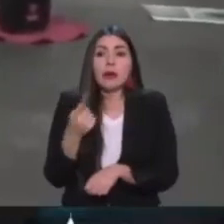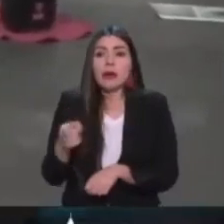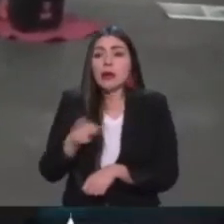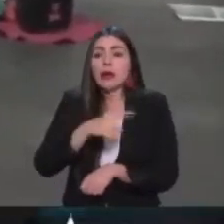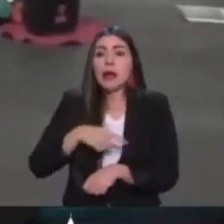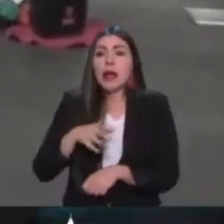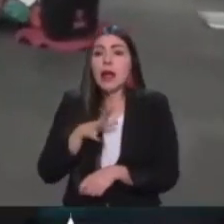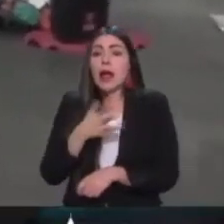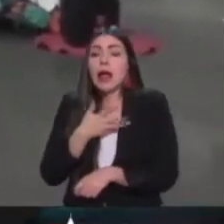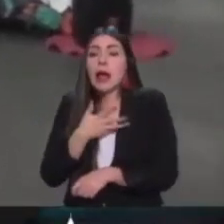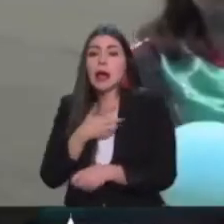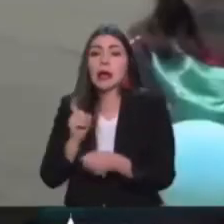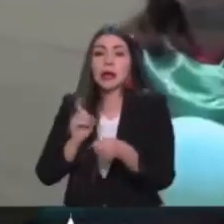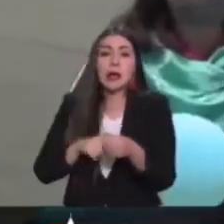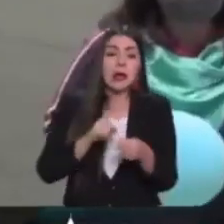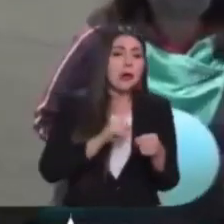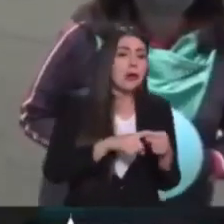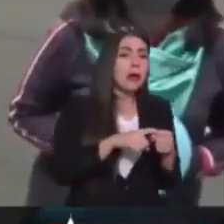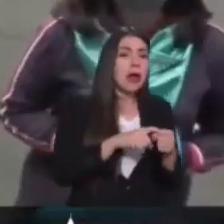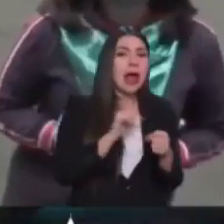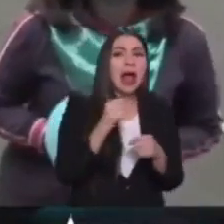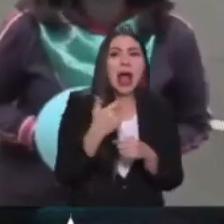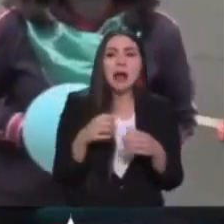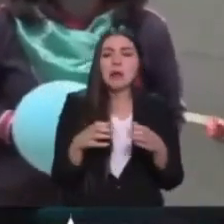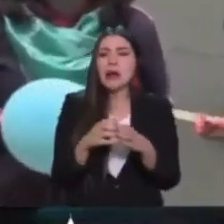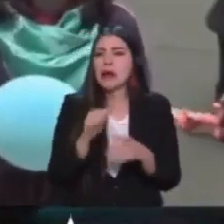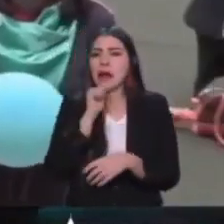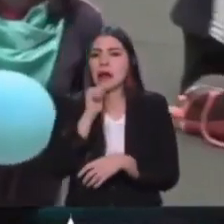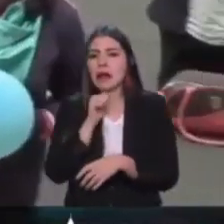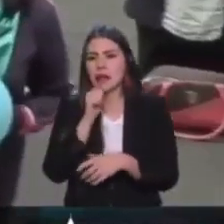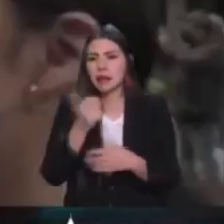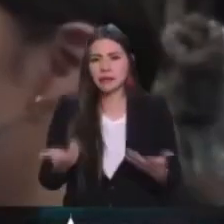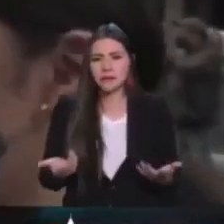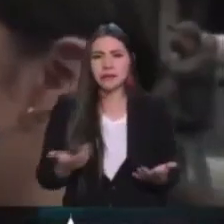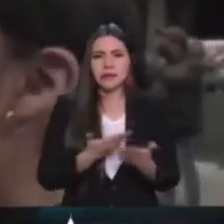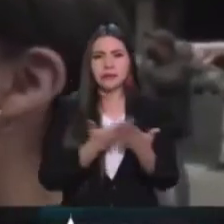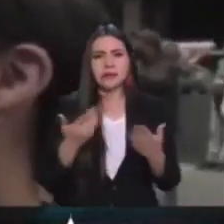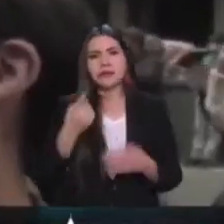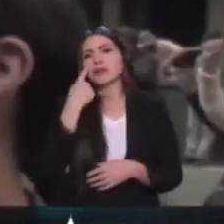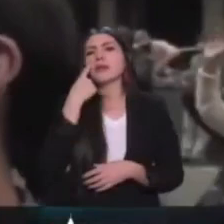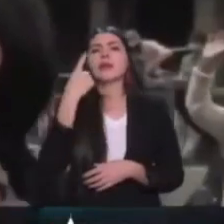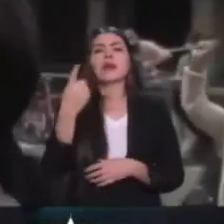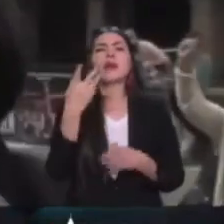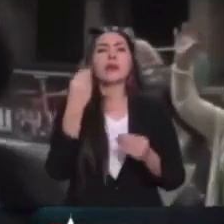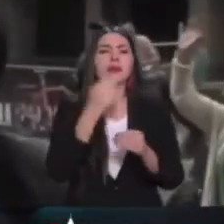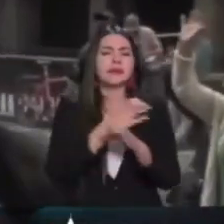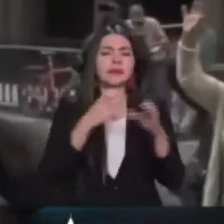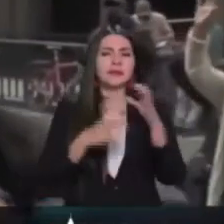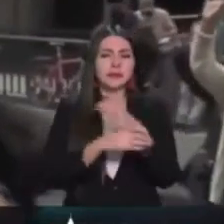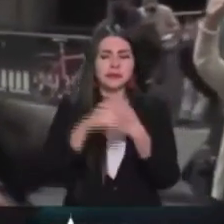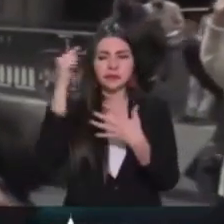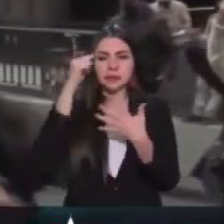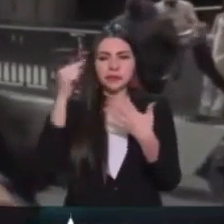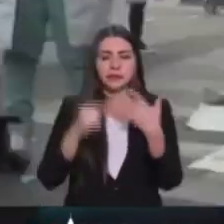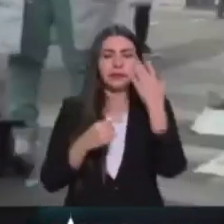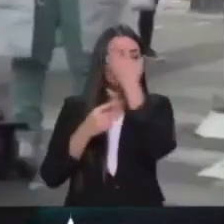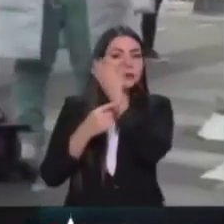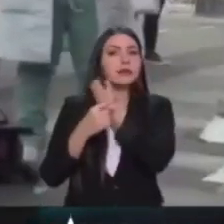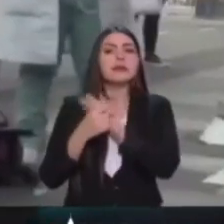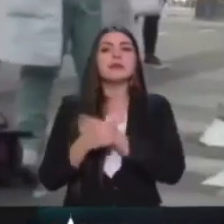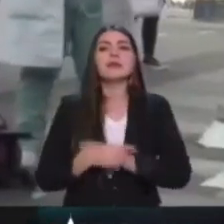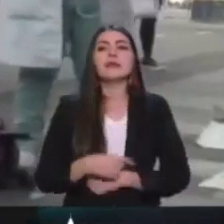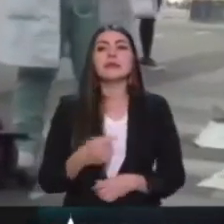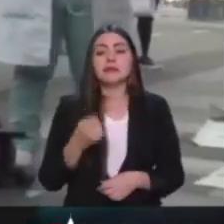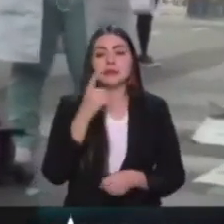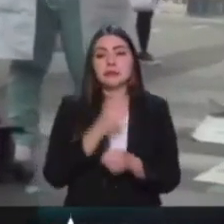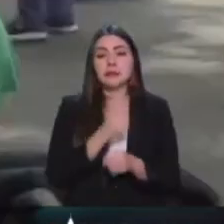nada. ¿Me explico? Entonces, aquí hay varias aristas que ver. La primera es, el Estado